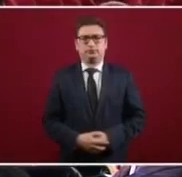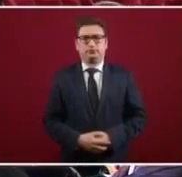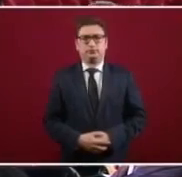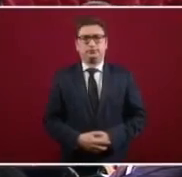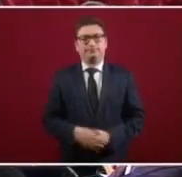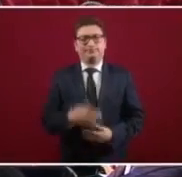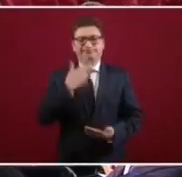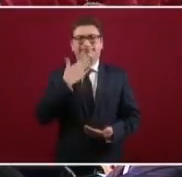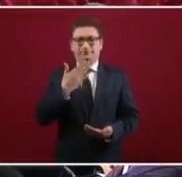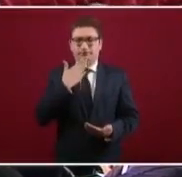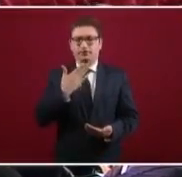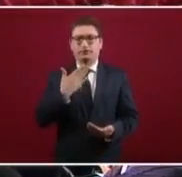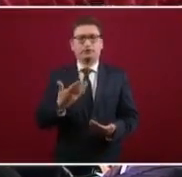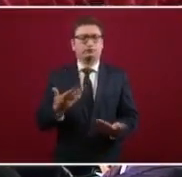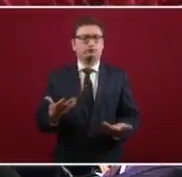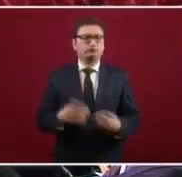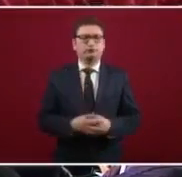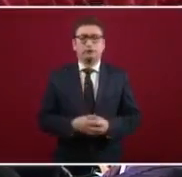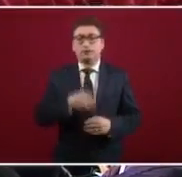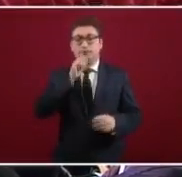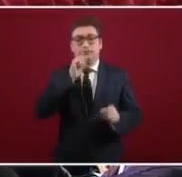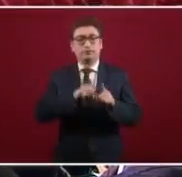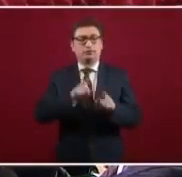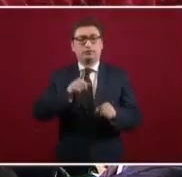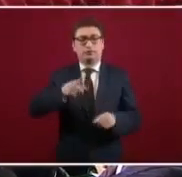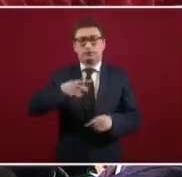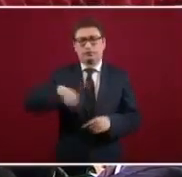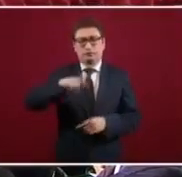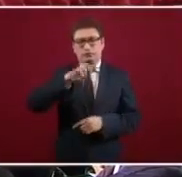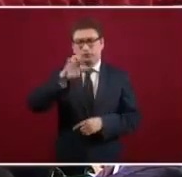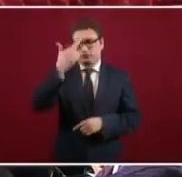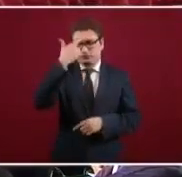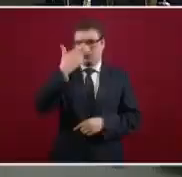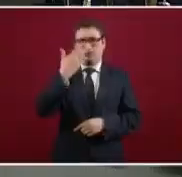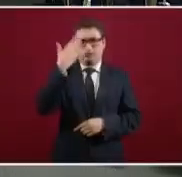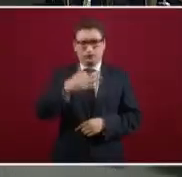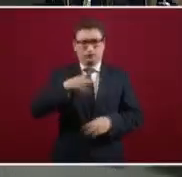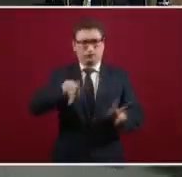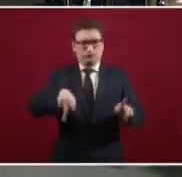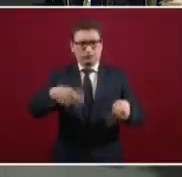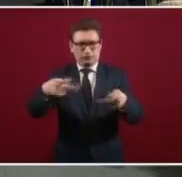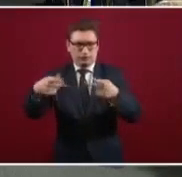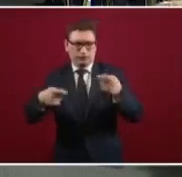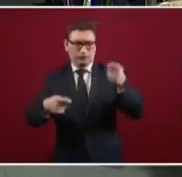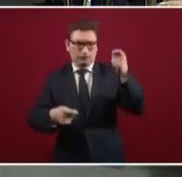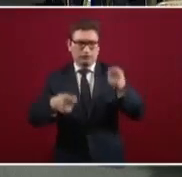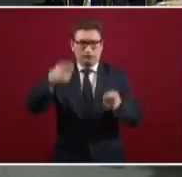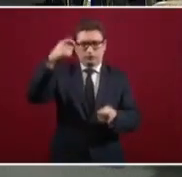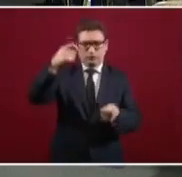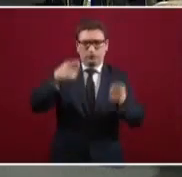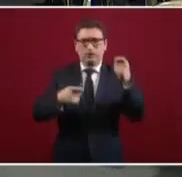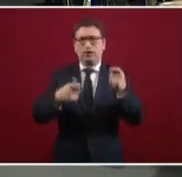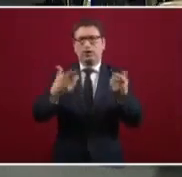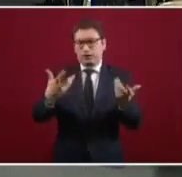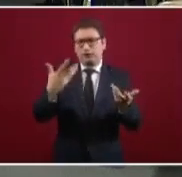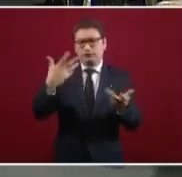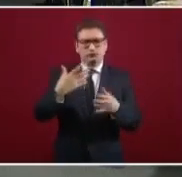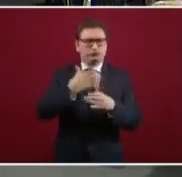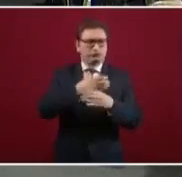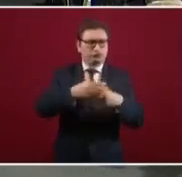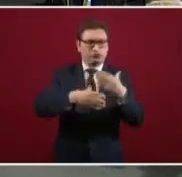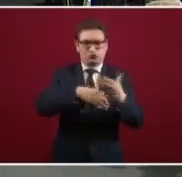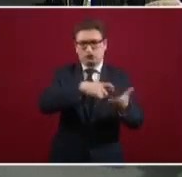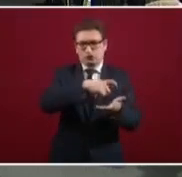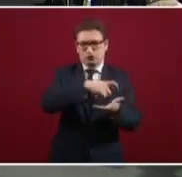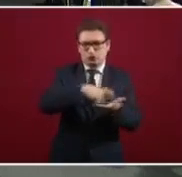muy bien también en este recordar que la subasta es adquirir como aquí se ha dicho